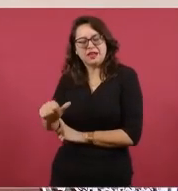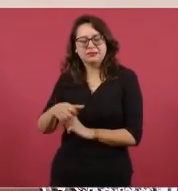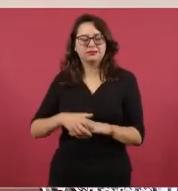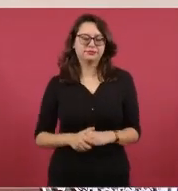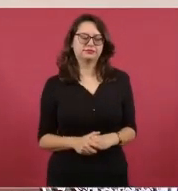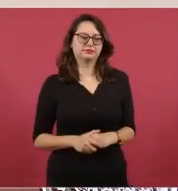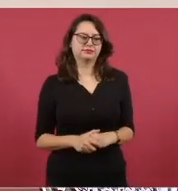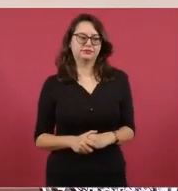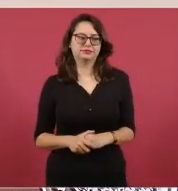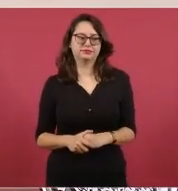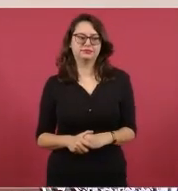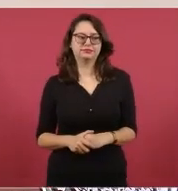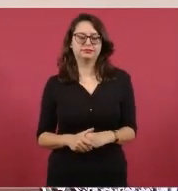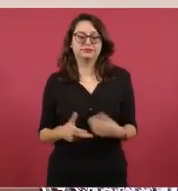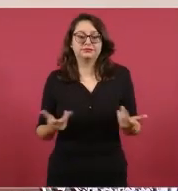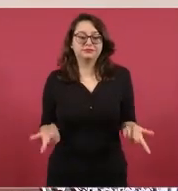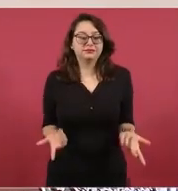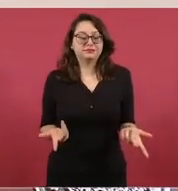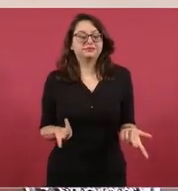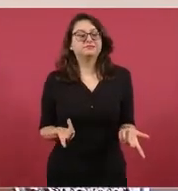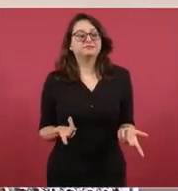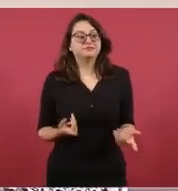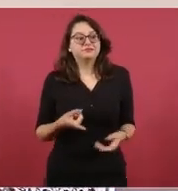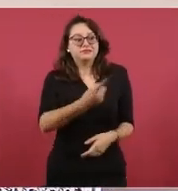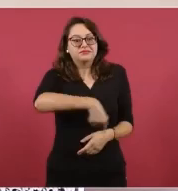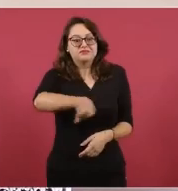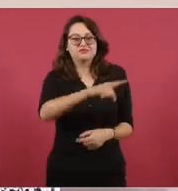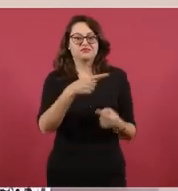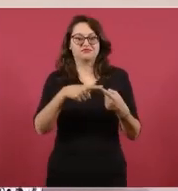roban, saquean,